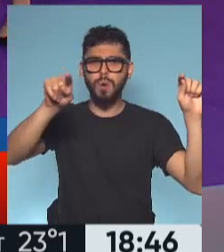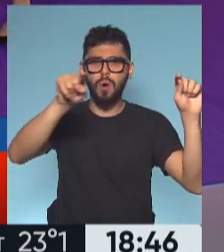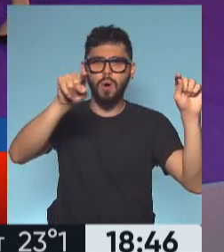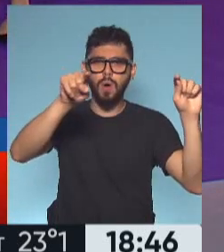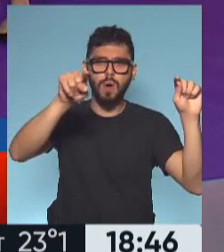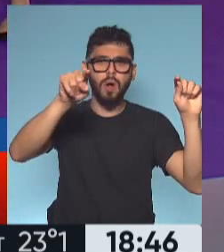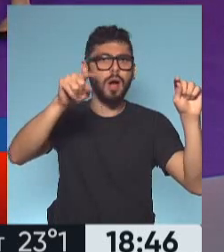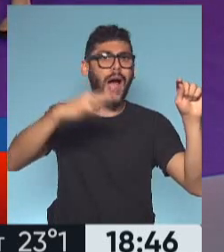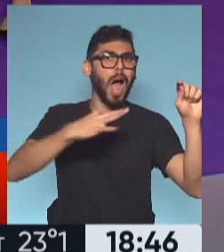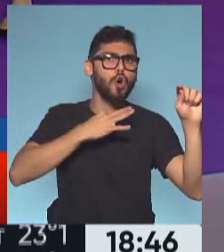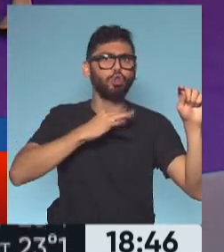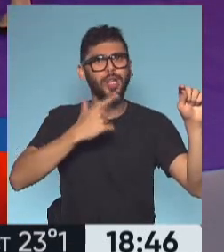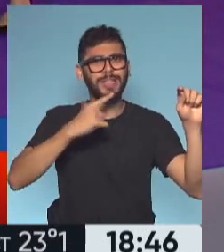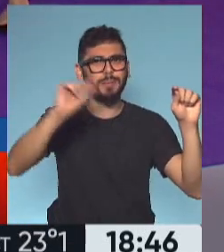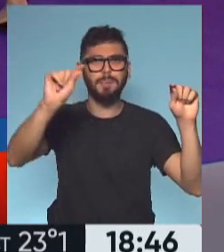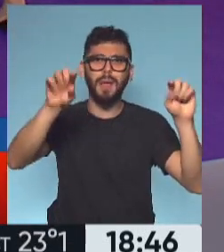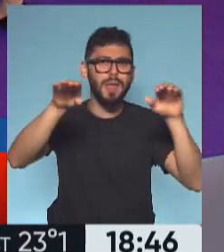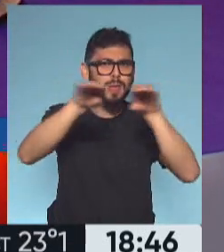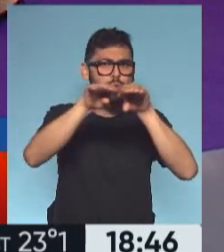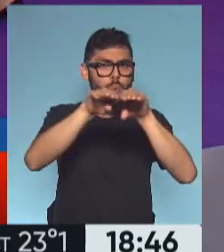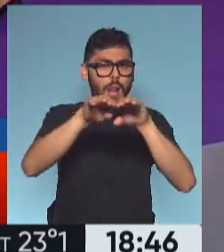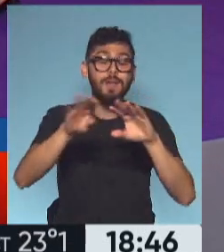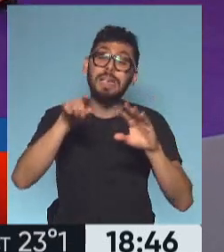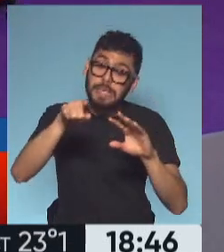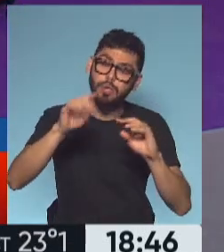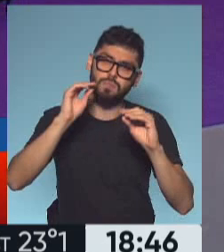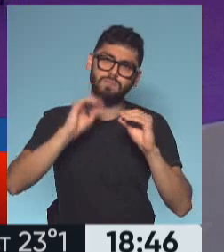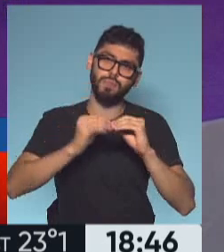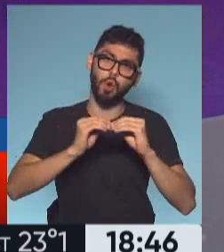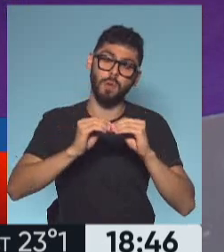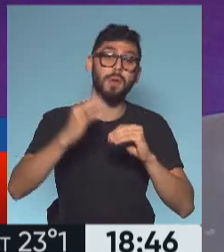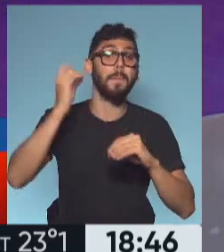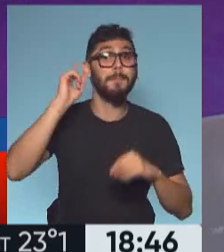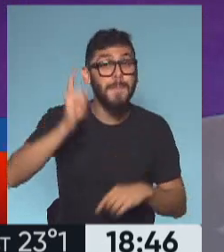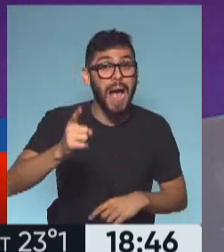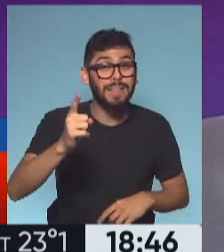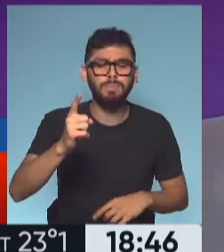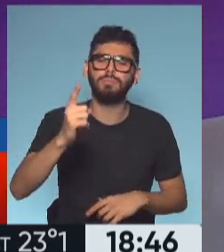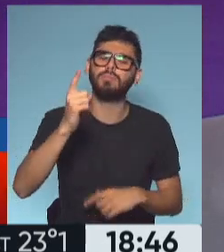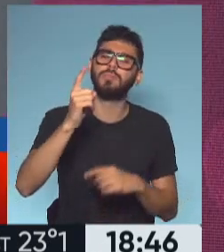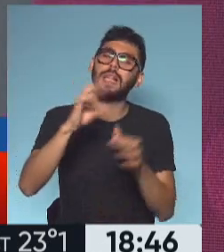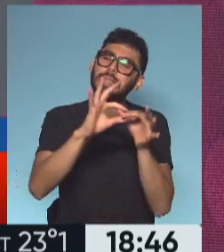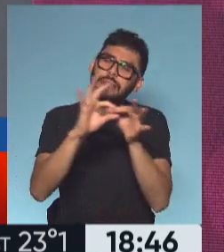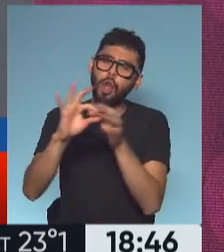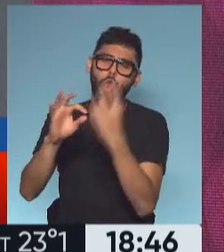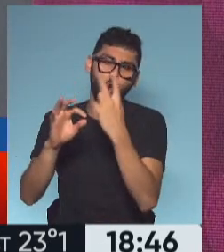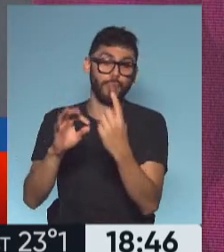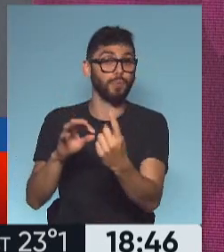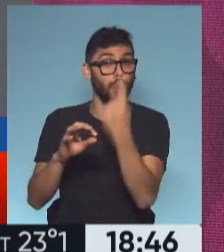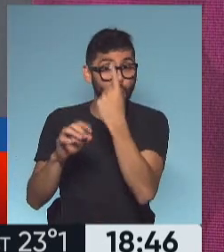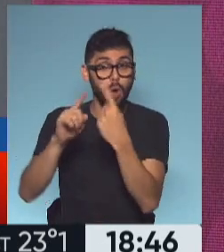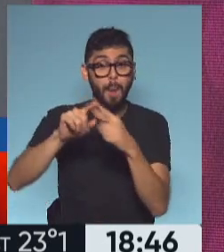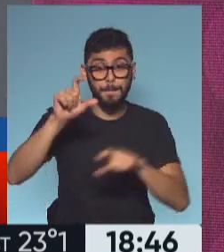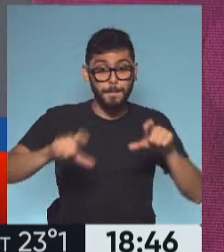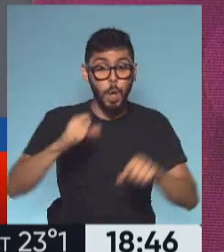del año pasado. O sea que estamos en un serio problema, teniendo en cuenta además dos factores. Uno, el personal